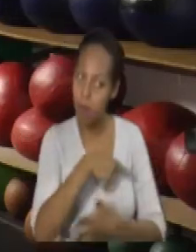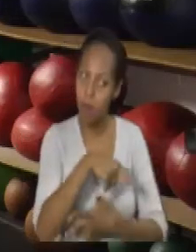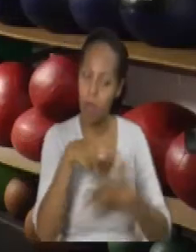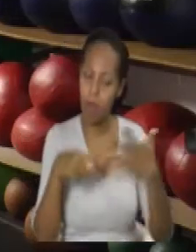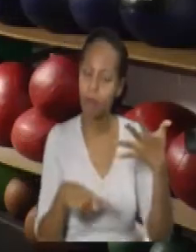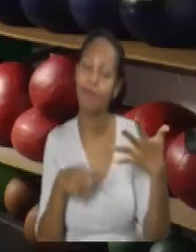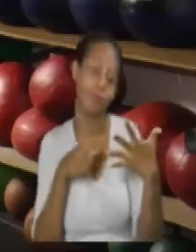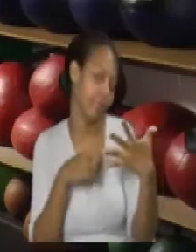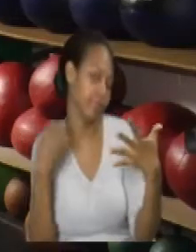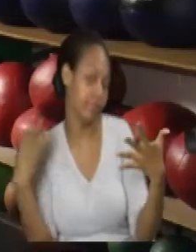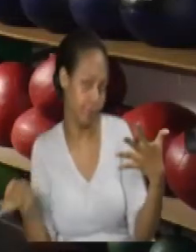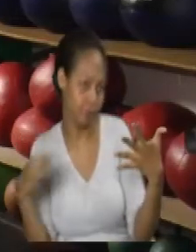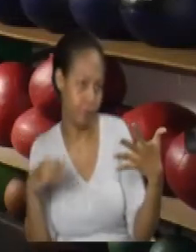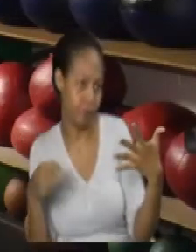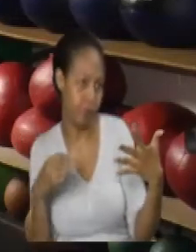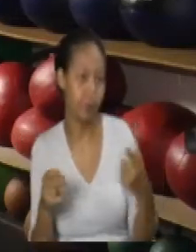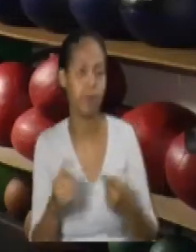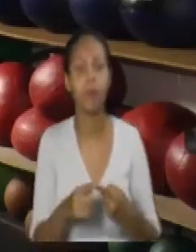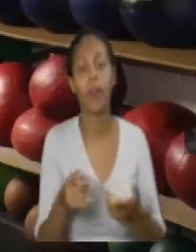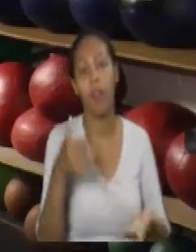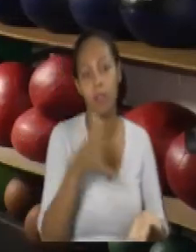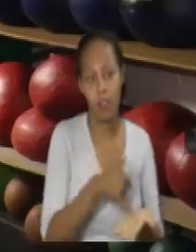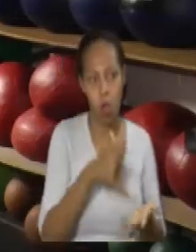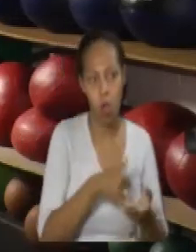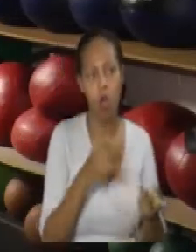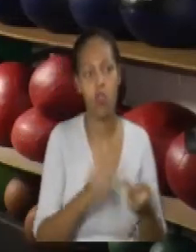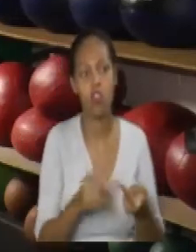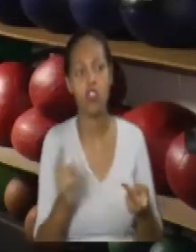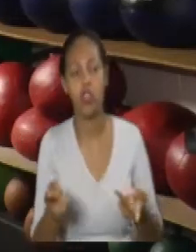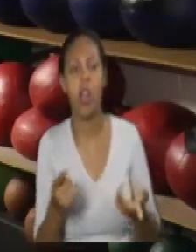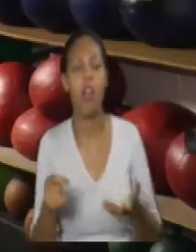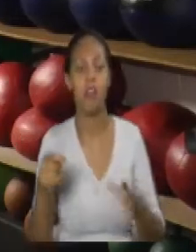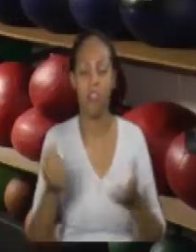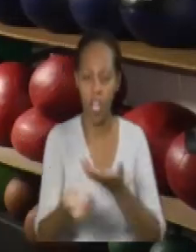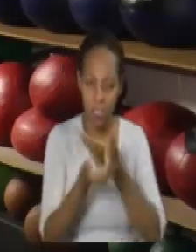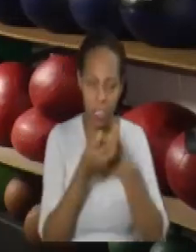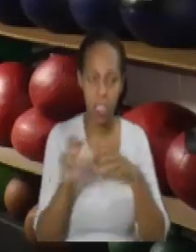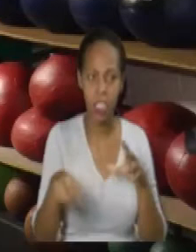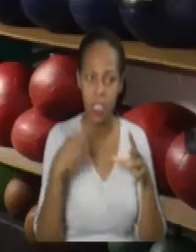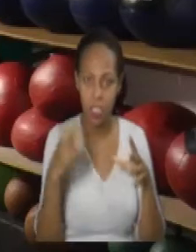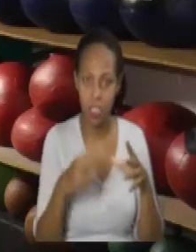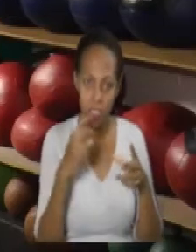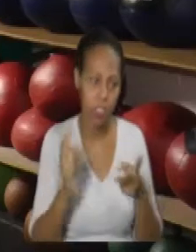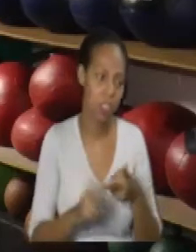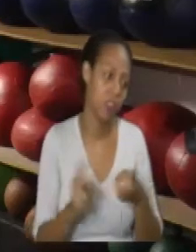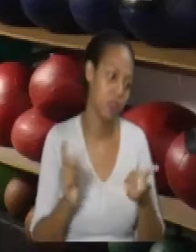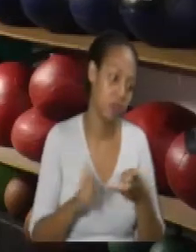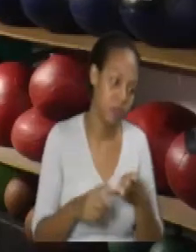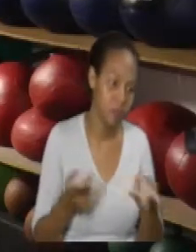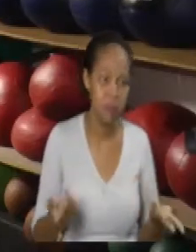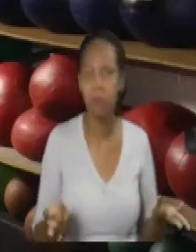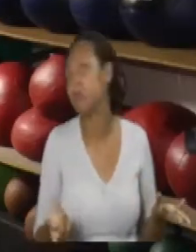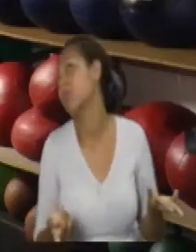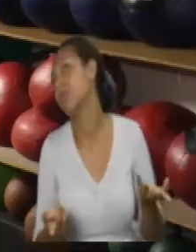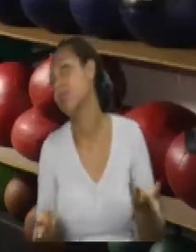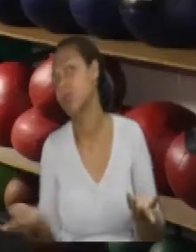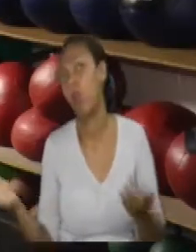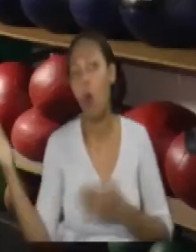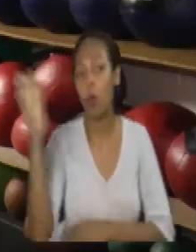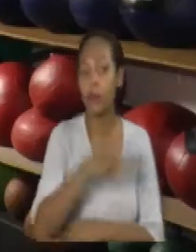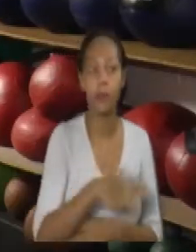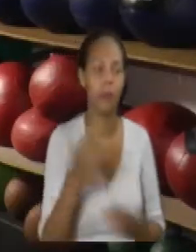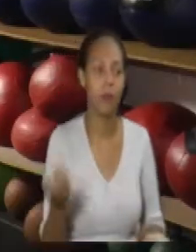básico. Yo vuelvo y repito, la gaseosa, los fritos, las comidas rápidas entre semana, día y noche,